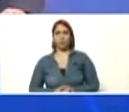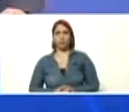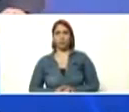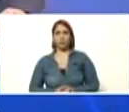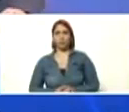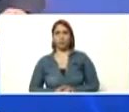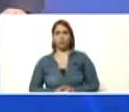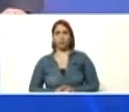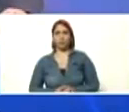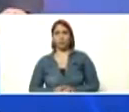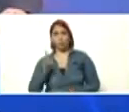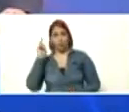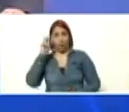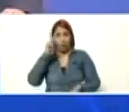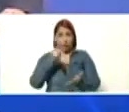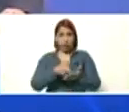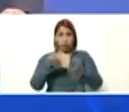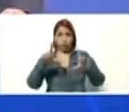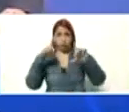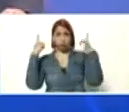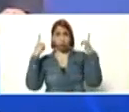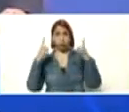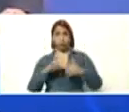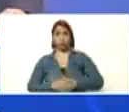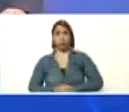Y me he venido a La Guaira,